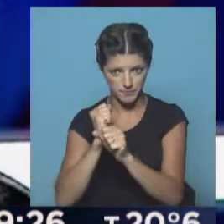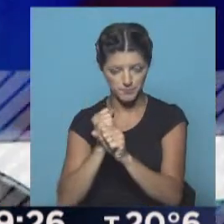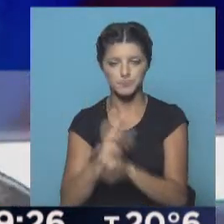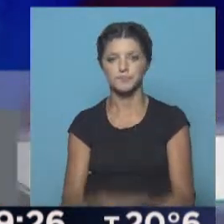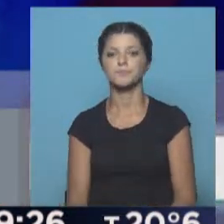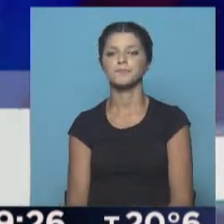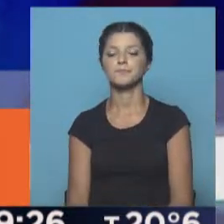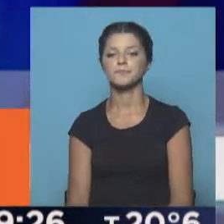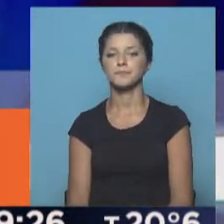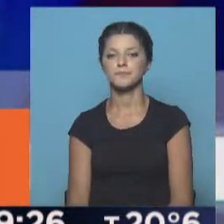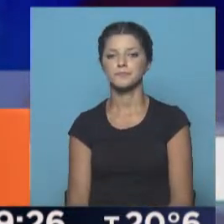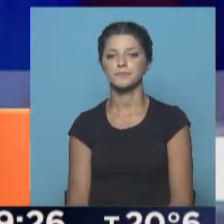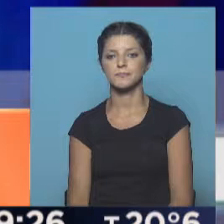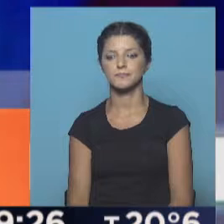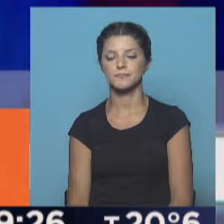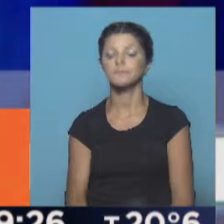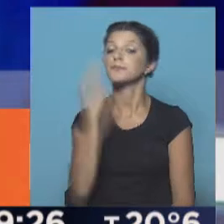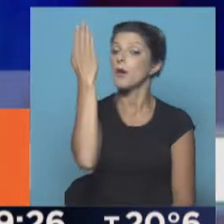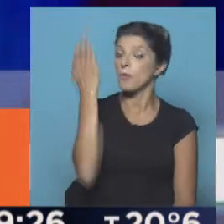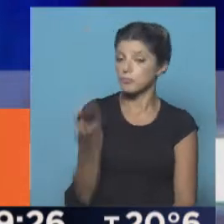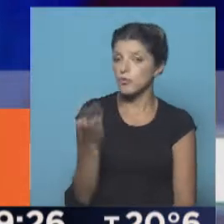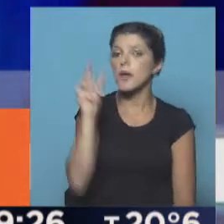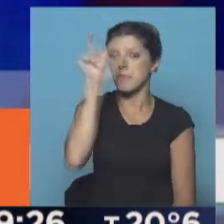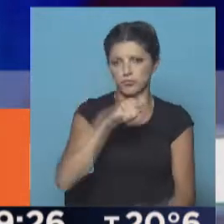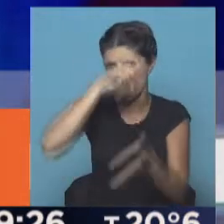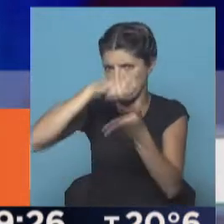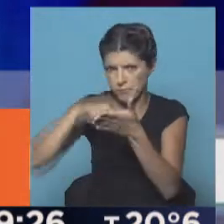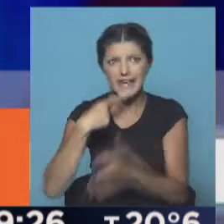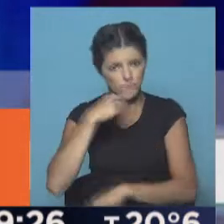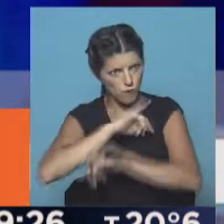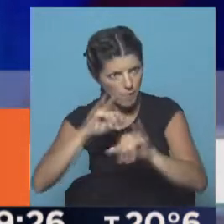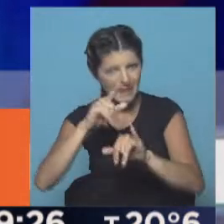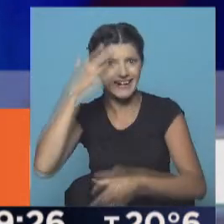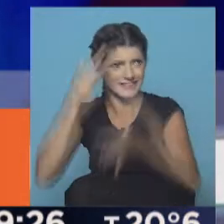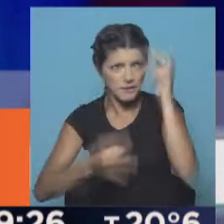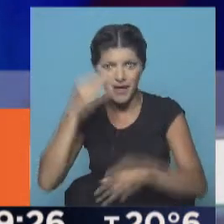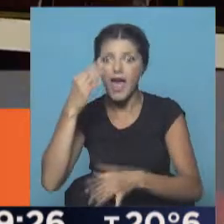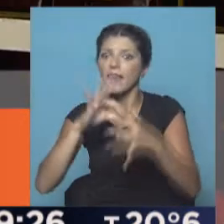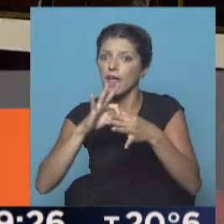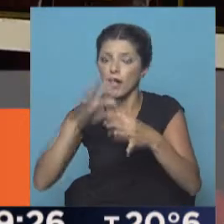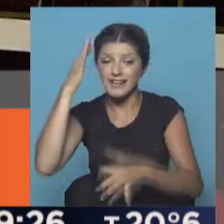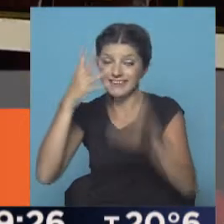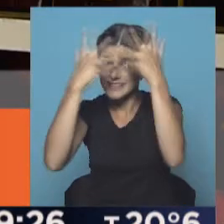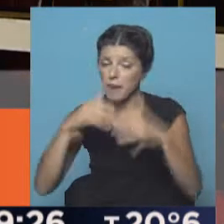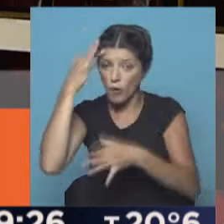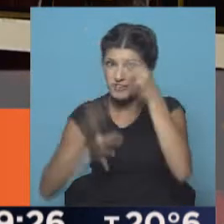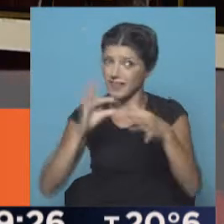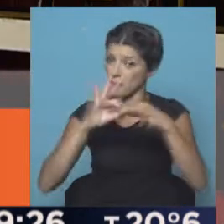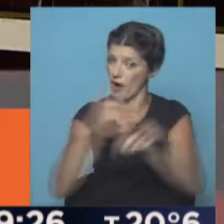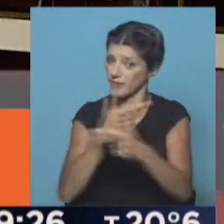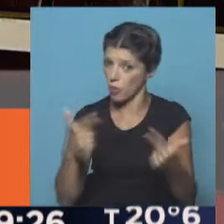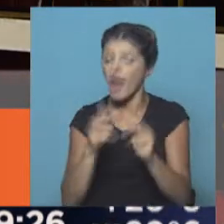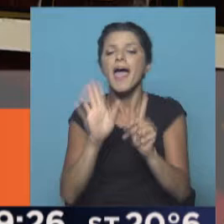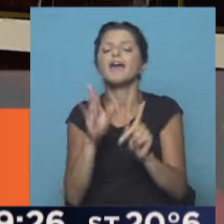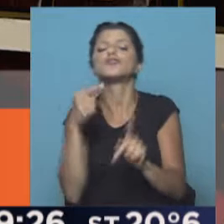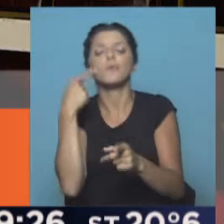El fiscal, un hombre audaz que se anima a afirmar que el sistema judicial no es democrático. Tal afirmación es posible